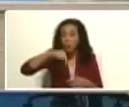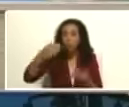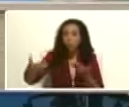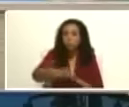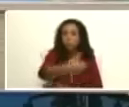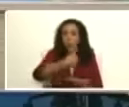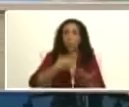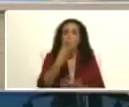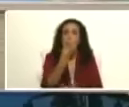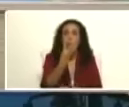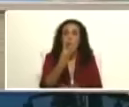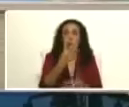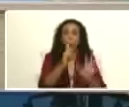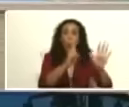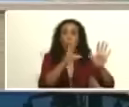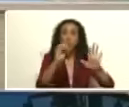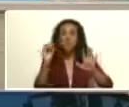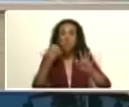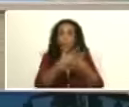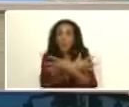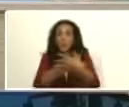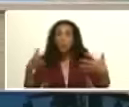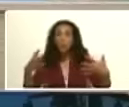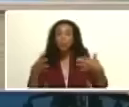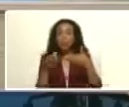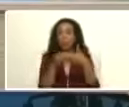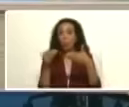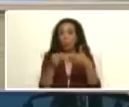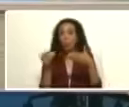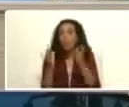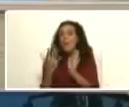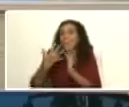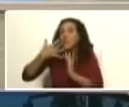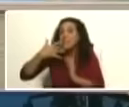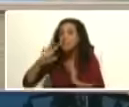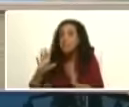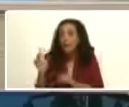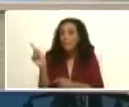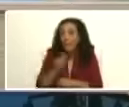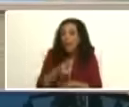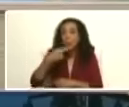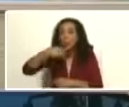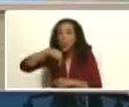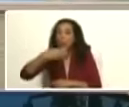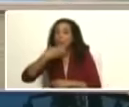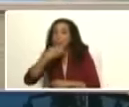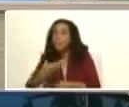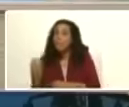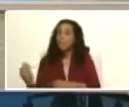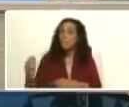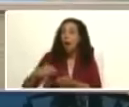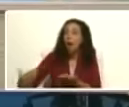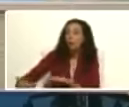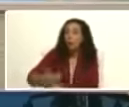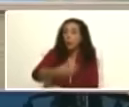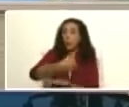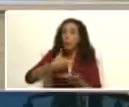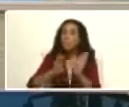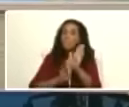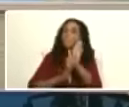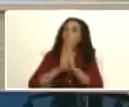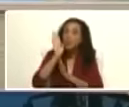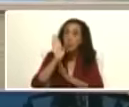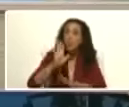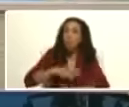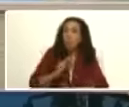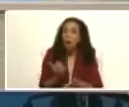recaudado 4.600 millones... y se estima que los meses de noviembre y diciembre será una recaudación mayor que